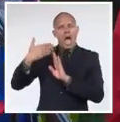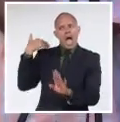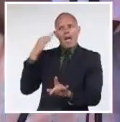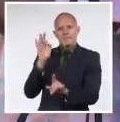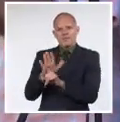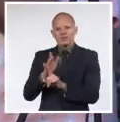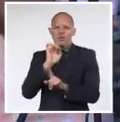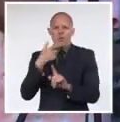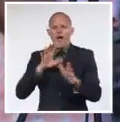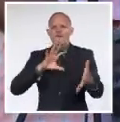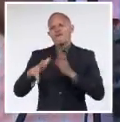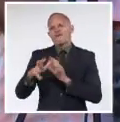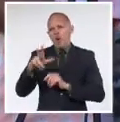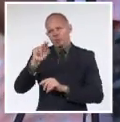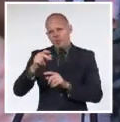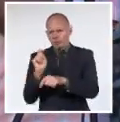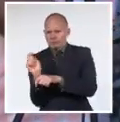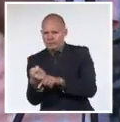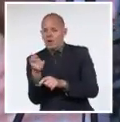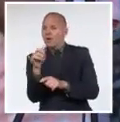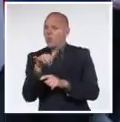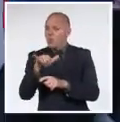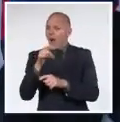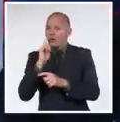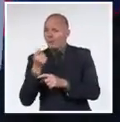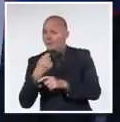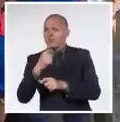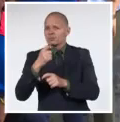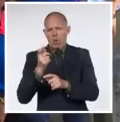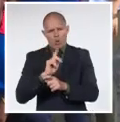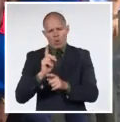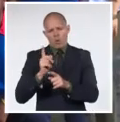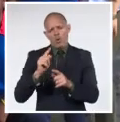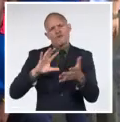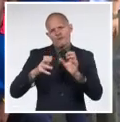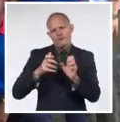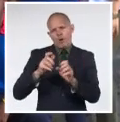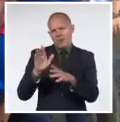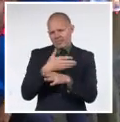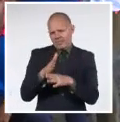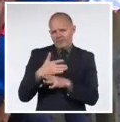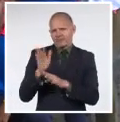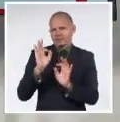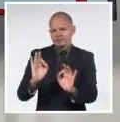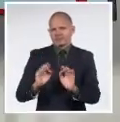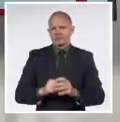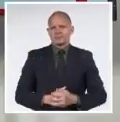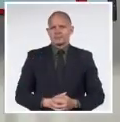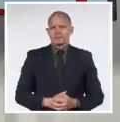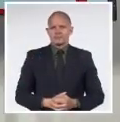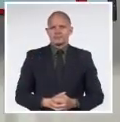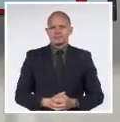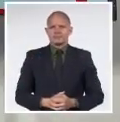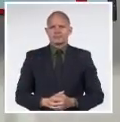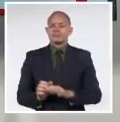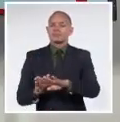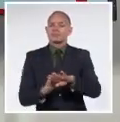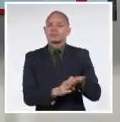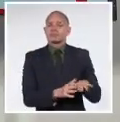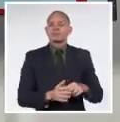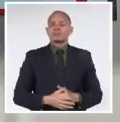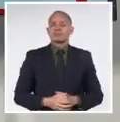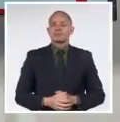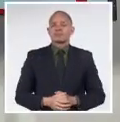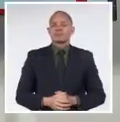es otro que acceder al podio y luchar por el título mundial. Para este espacio, Duanis Hernández. En cuanto a la primera